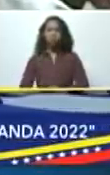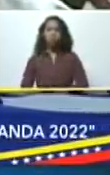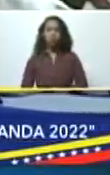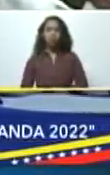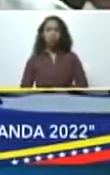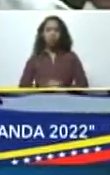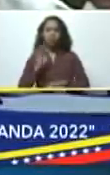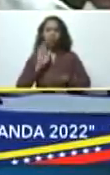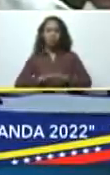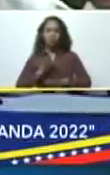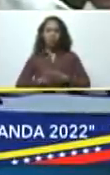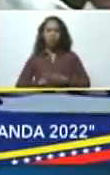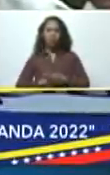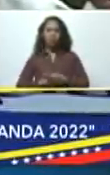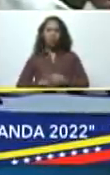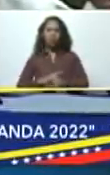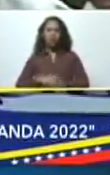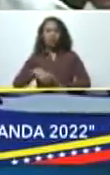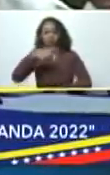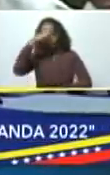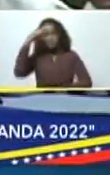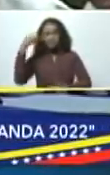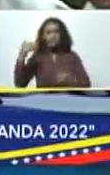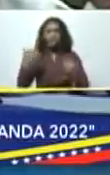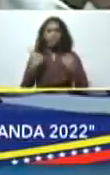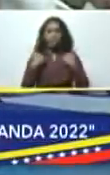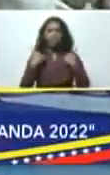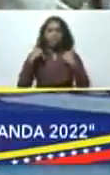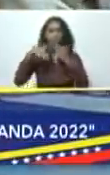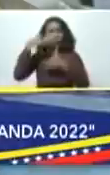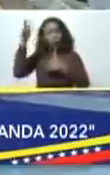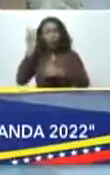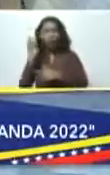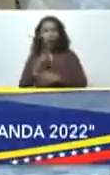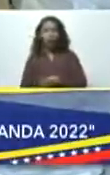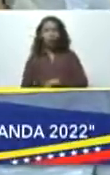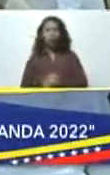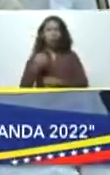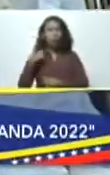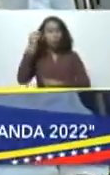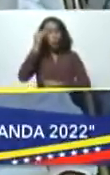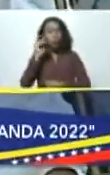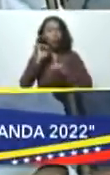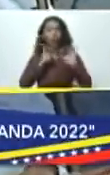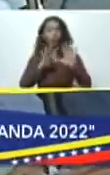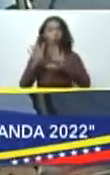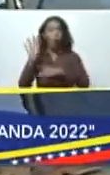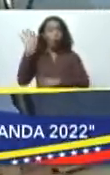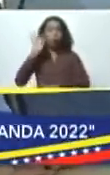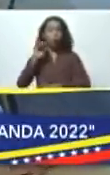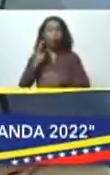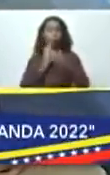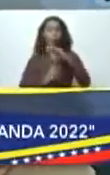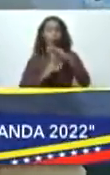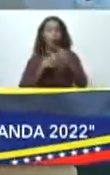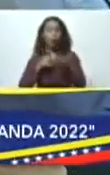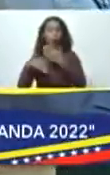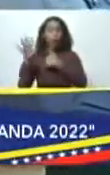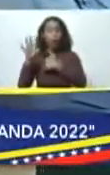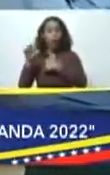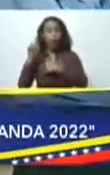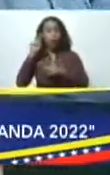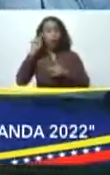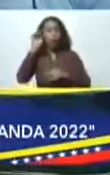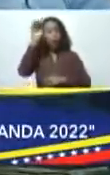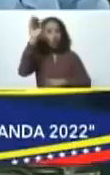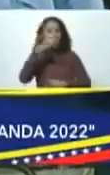han pasado roncha en el exterior. Yo creo que el 99% de los que emigraron, buscando un destino